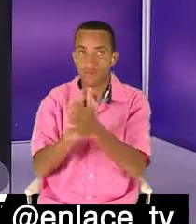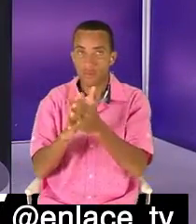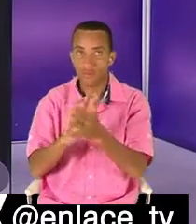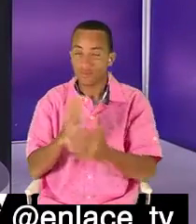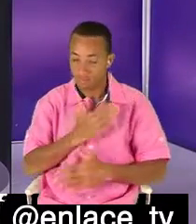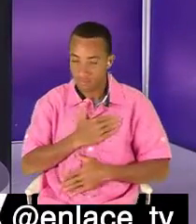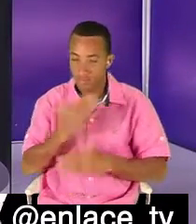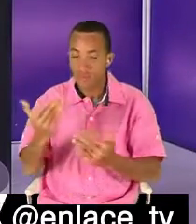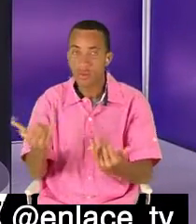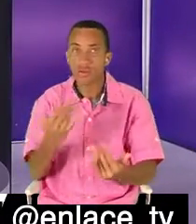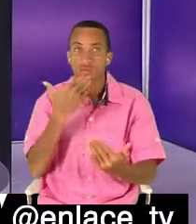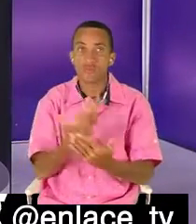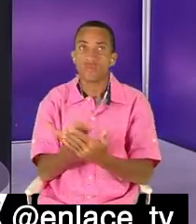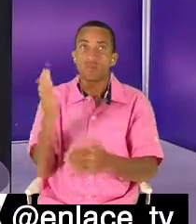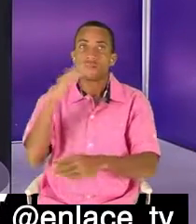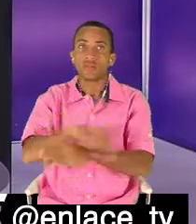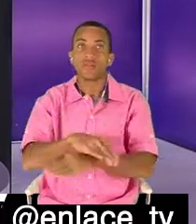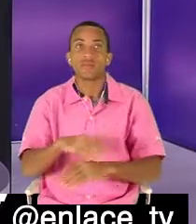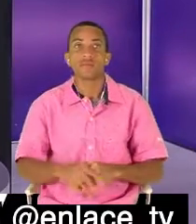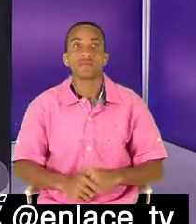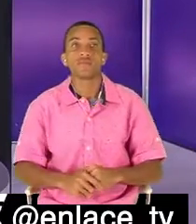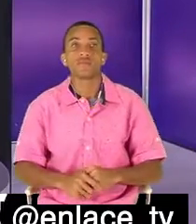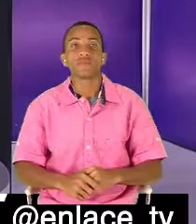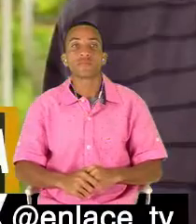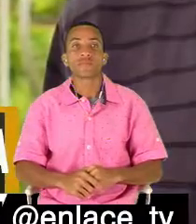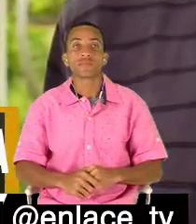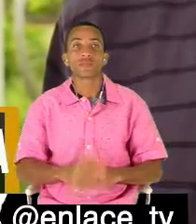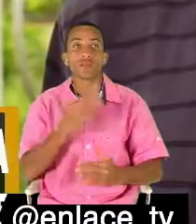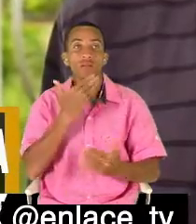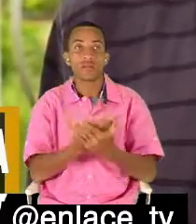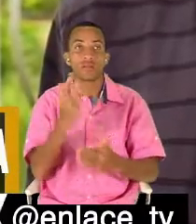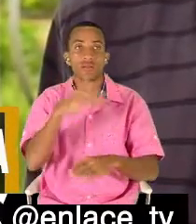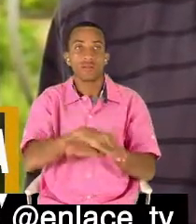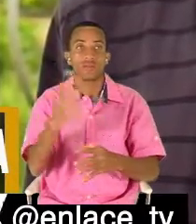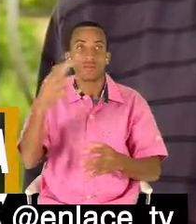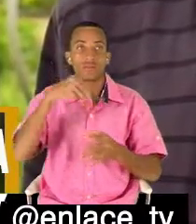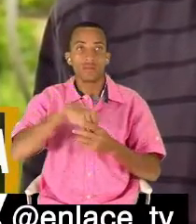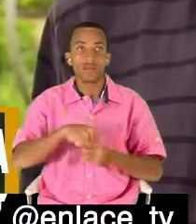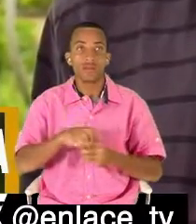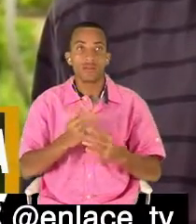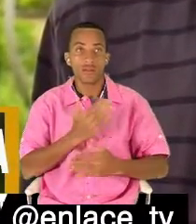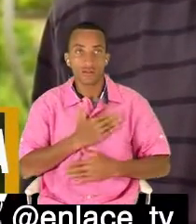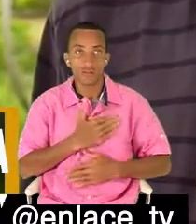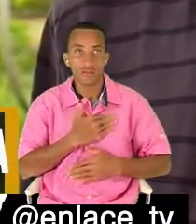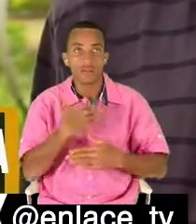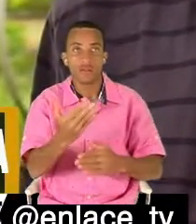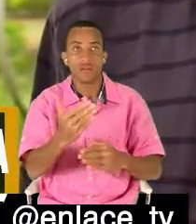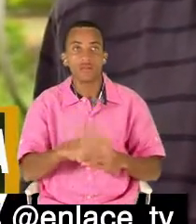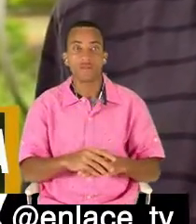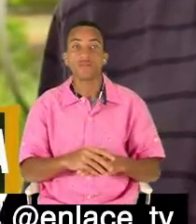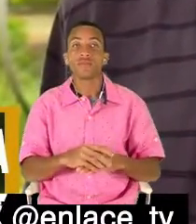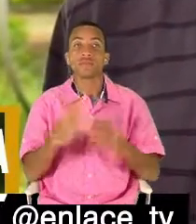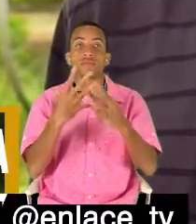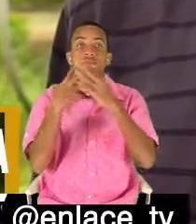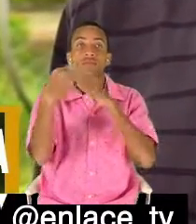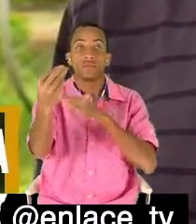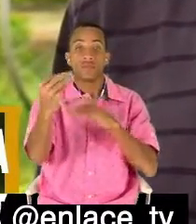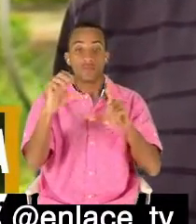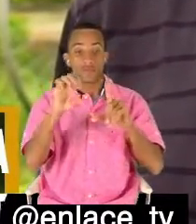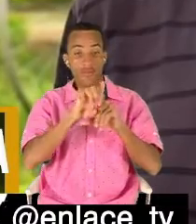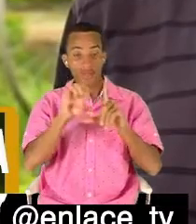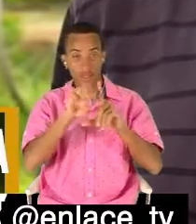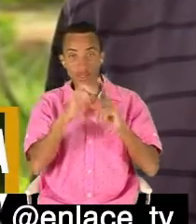Carol, buenas tardes. Gracias, muy buenas tardes compañeros en estudio. Hasta ahora yo los saludo desde las afueras de las instalaciones de Enlace Televisión. Les